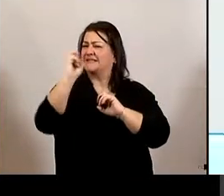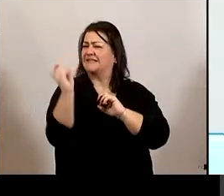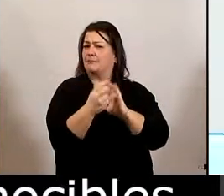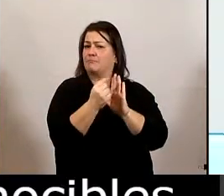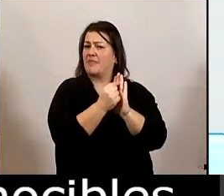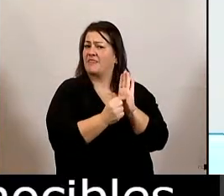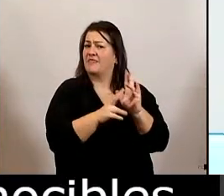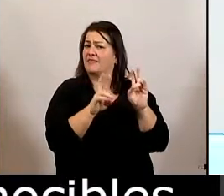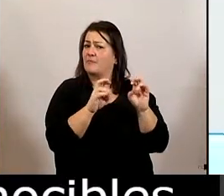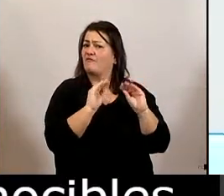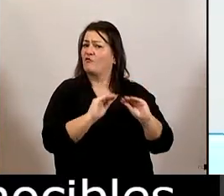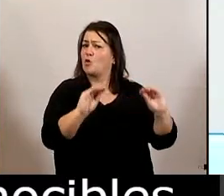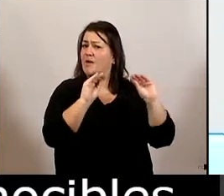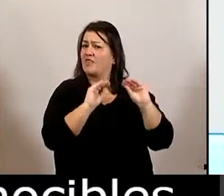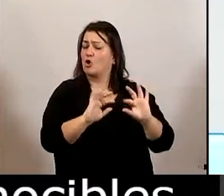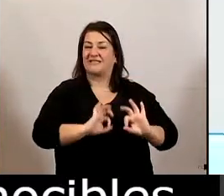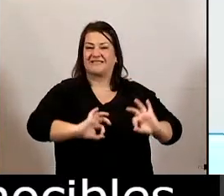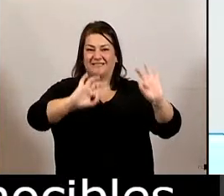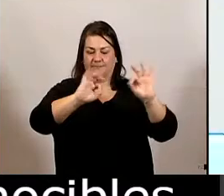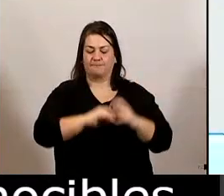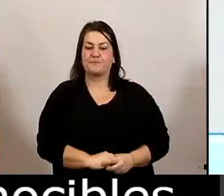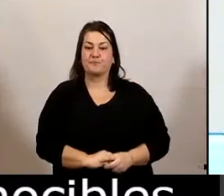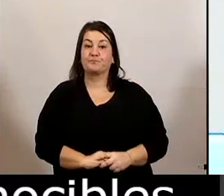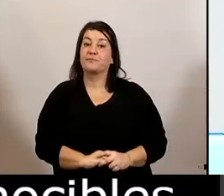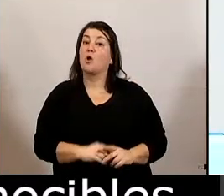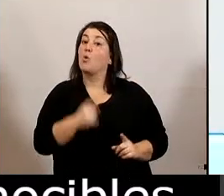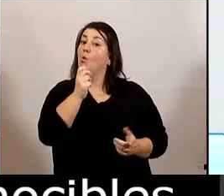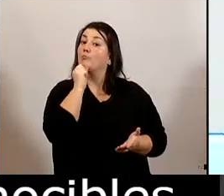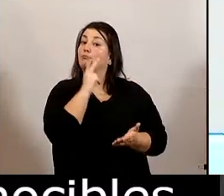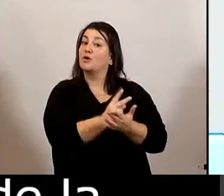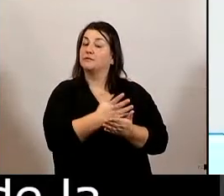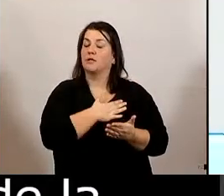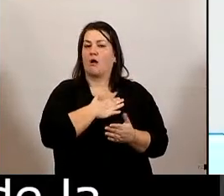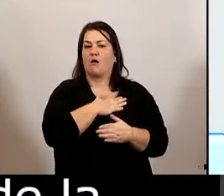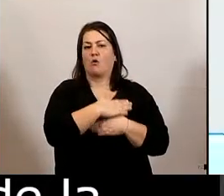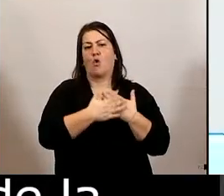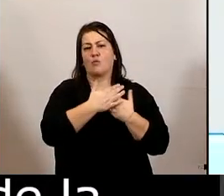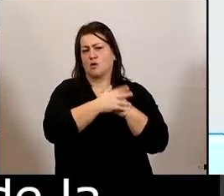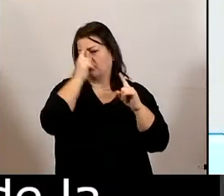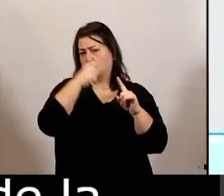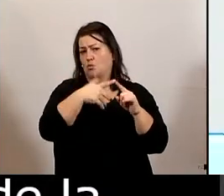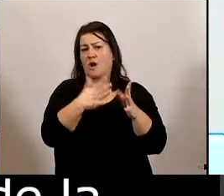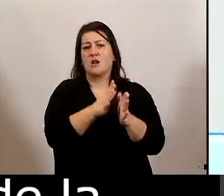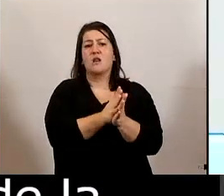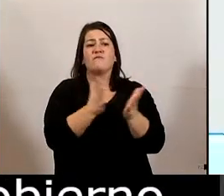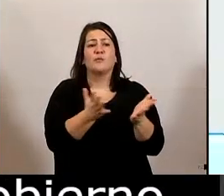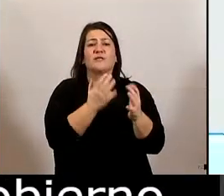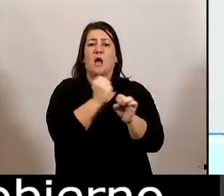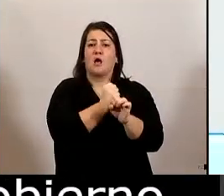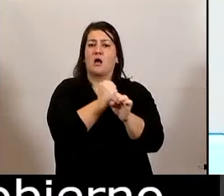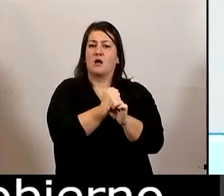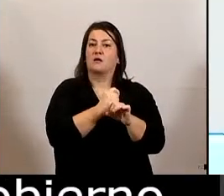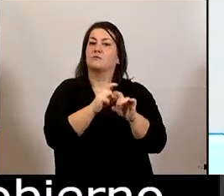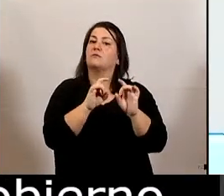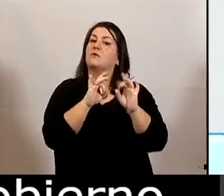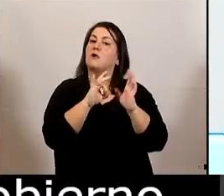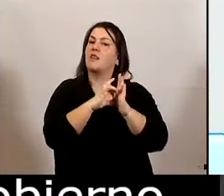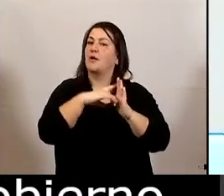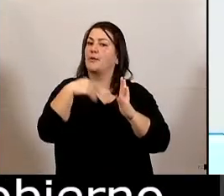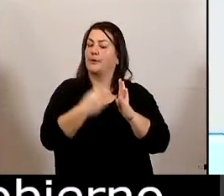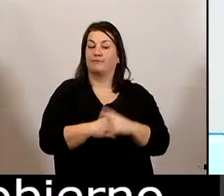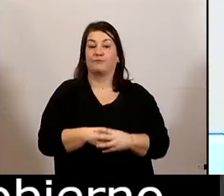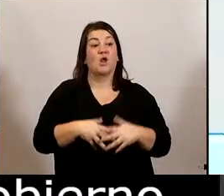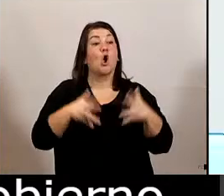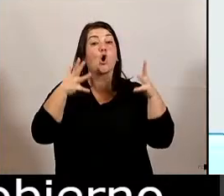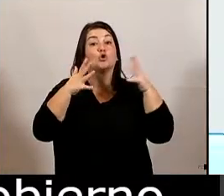en el ámbito de la formación especializada, una de las apuestas de este Gobierno para fomentar el empleo de calidad. El Consejo de